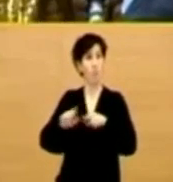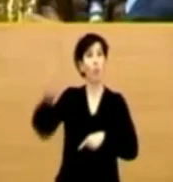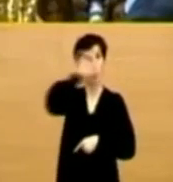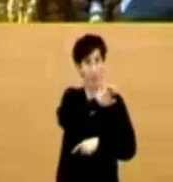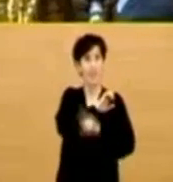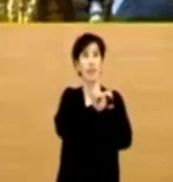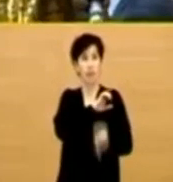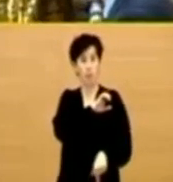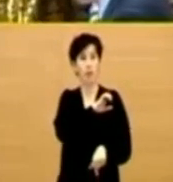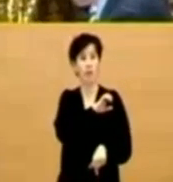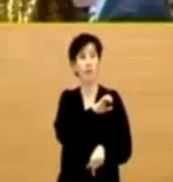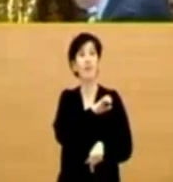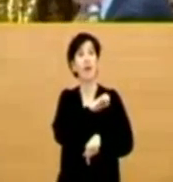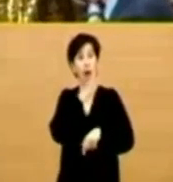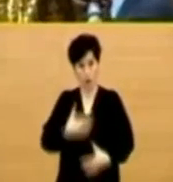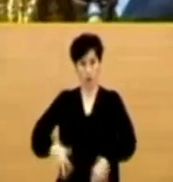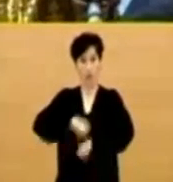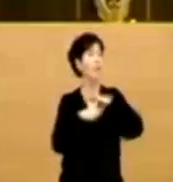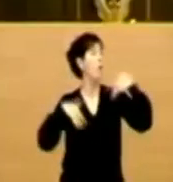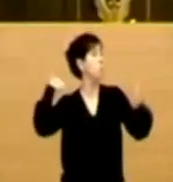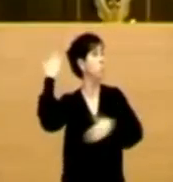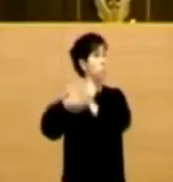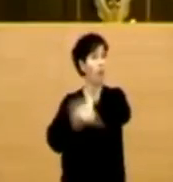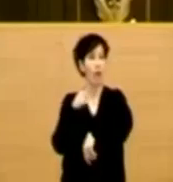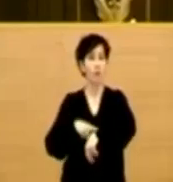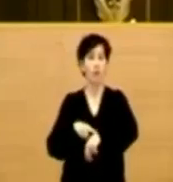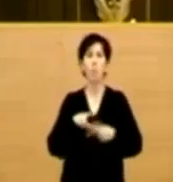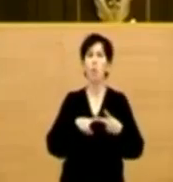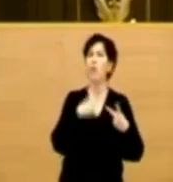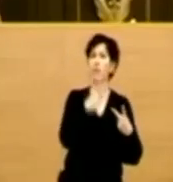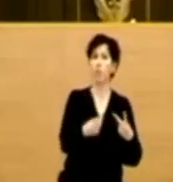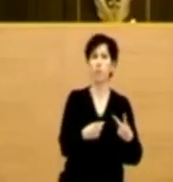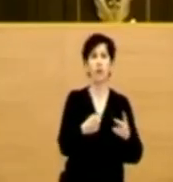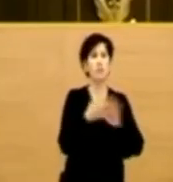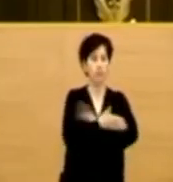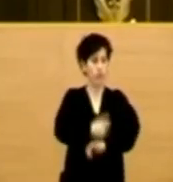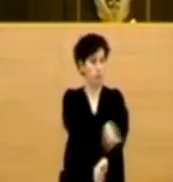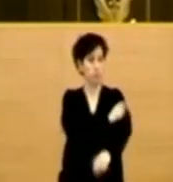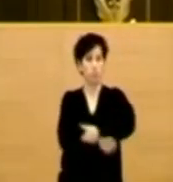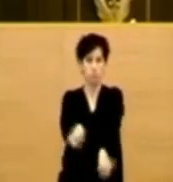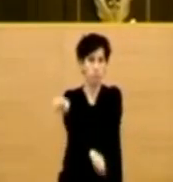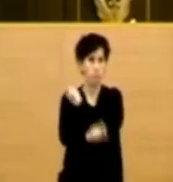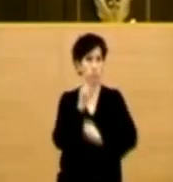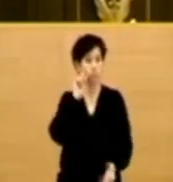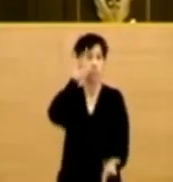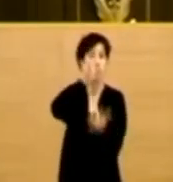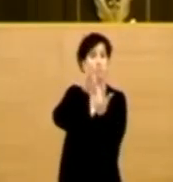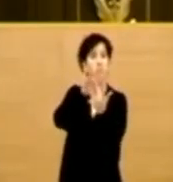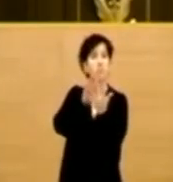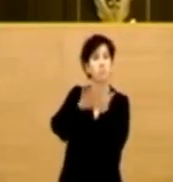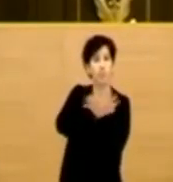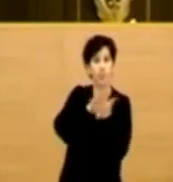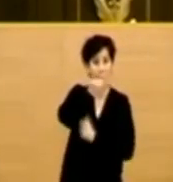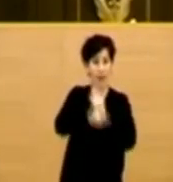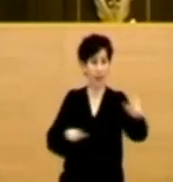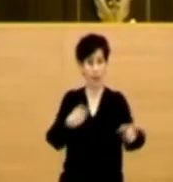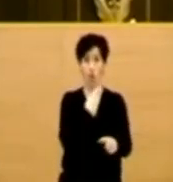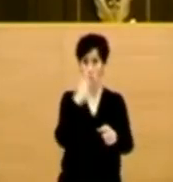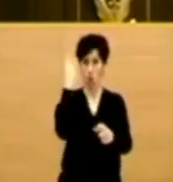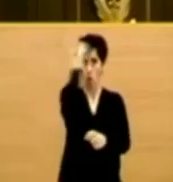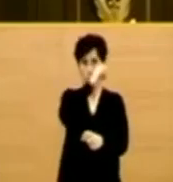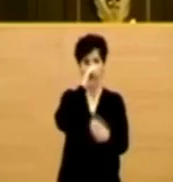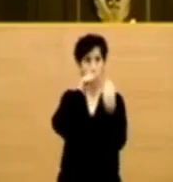pasado. Desconfíe, señor Sánchez, de los consejos de aquellos que tienen manchado su pasado de cal viva, antes cualquier cosa que un